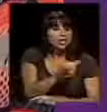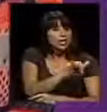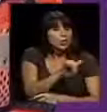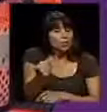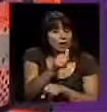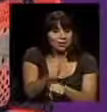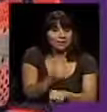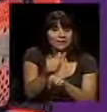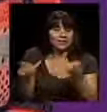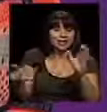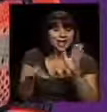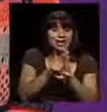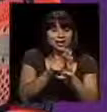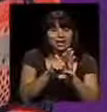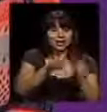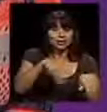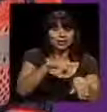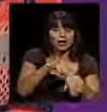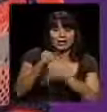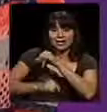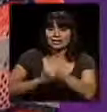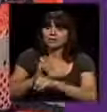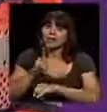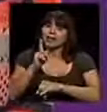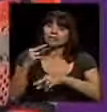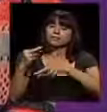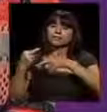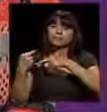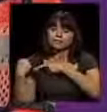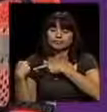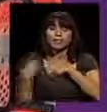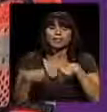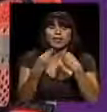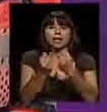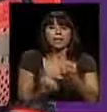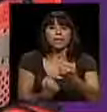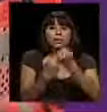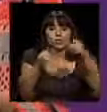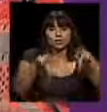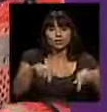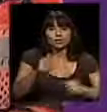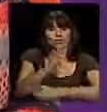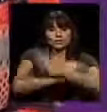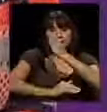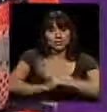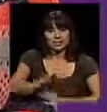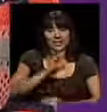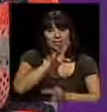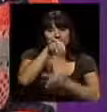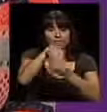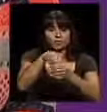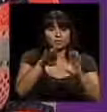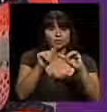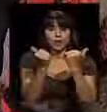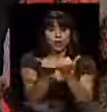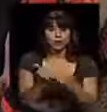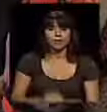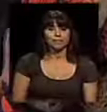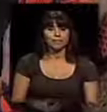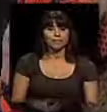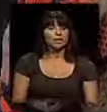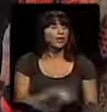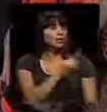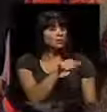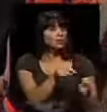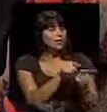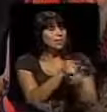la legislación nacional e internacional, de brindar los apoyos correspondientes a las personas con discapacidad que están en su aula. Usted me